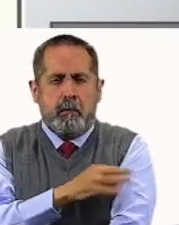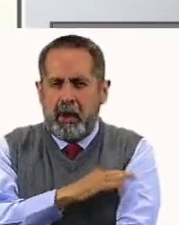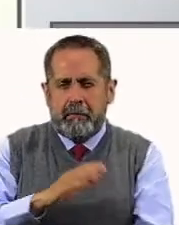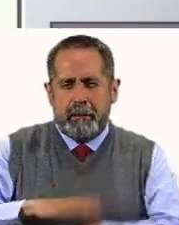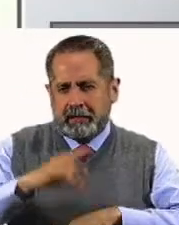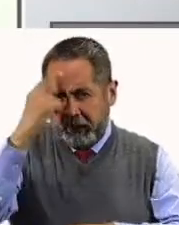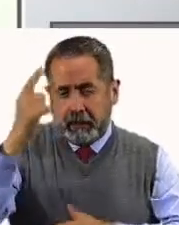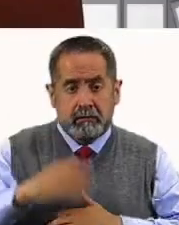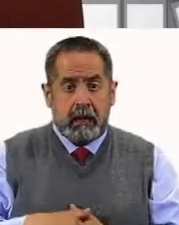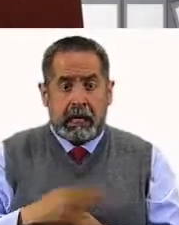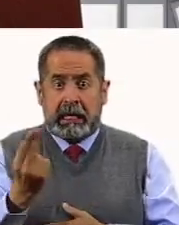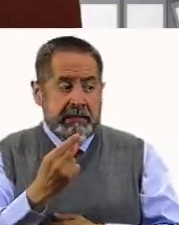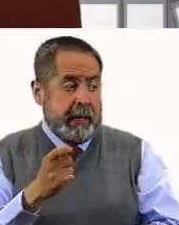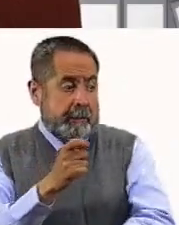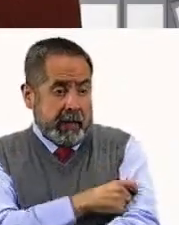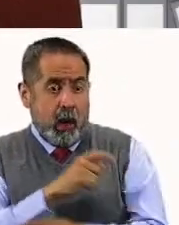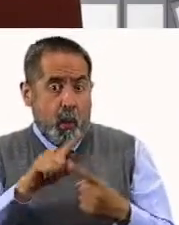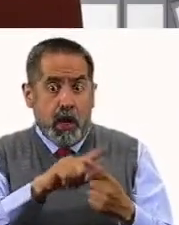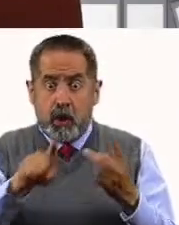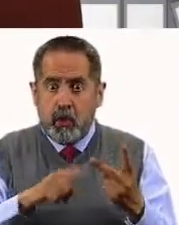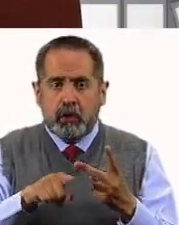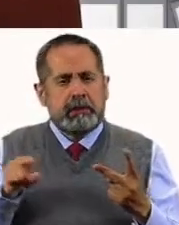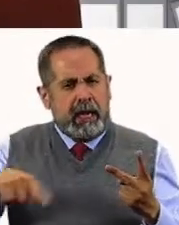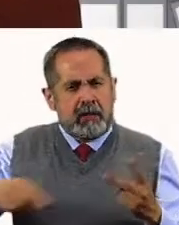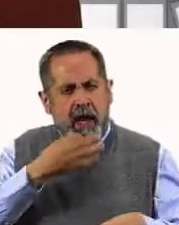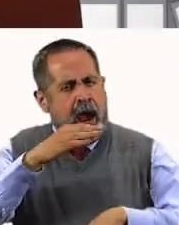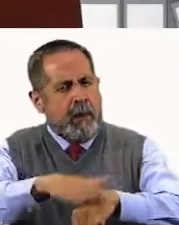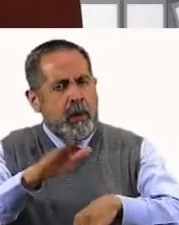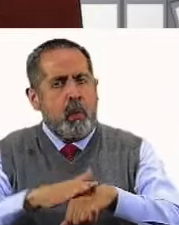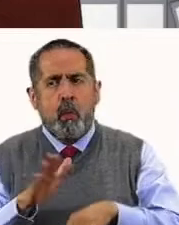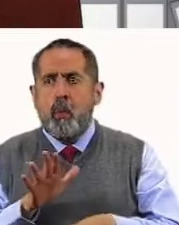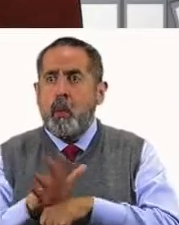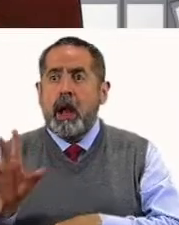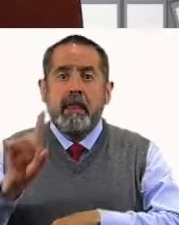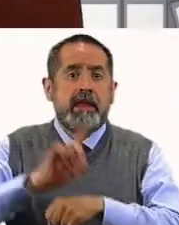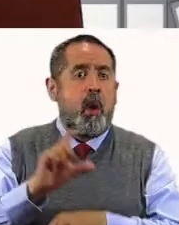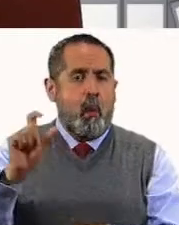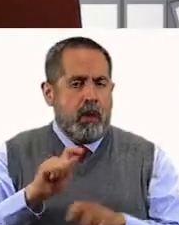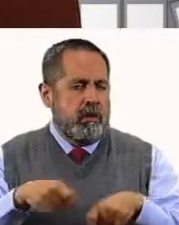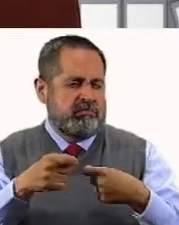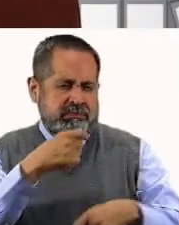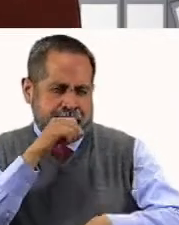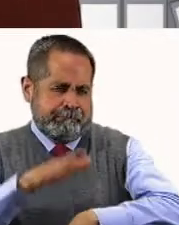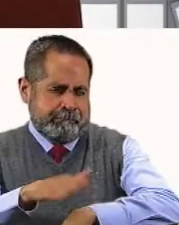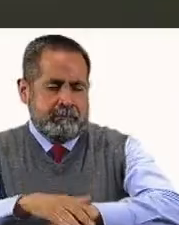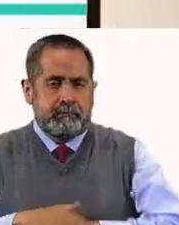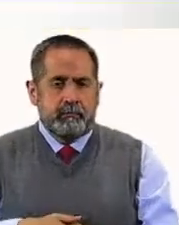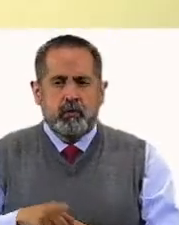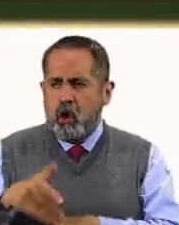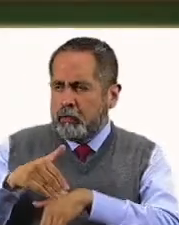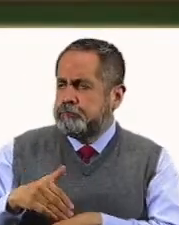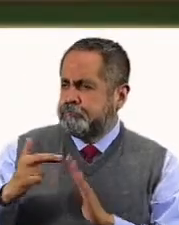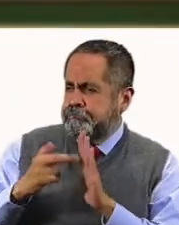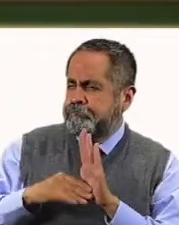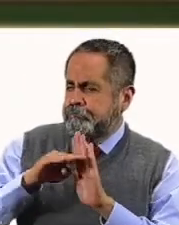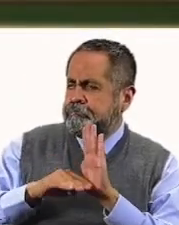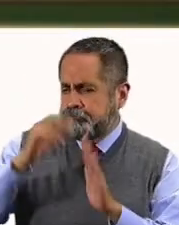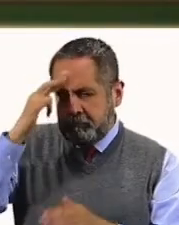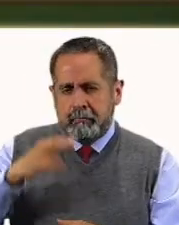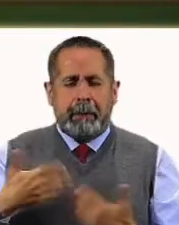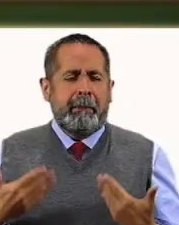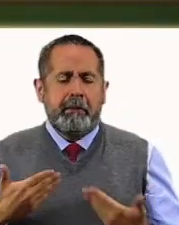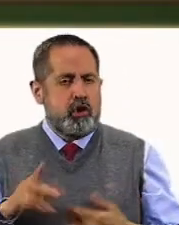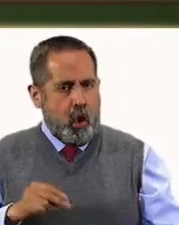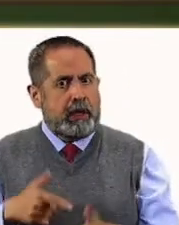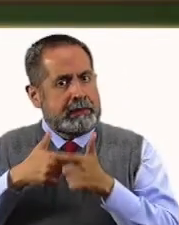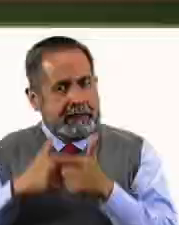descubrirte los brazos sin problema. Si requieres una segunda dosis, te informarán dónde y cuándo acudir a recibirla. Sigue las indicaciones que te